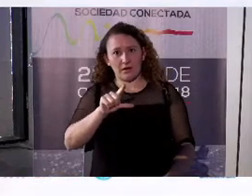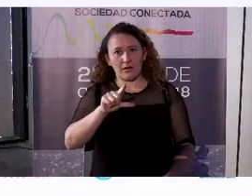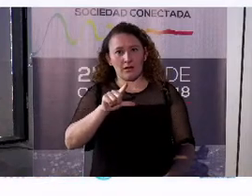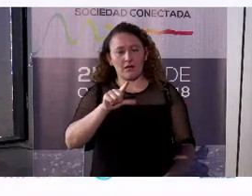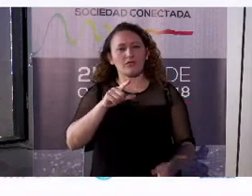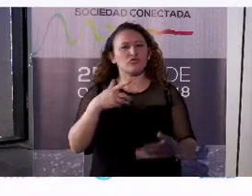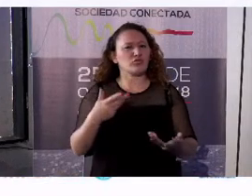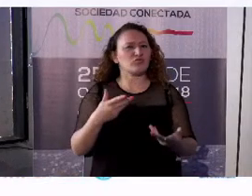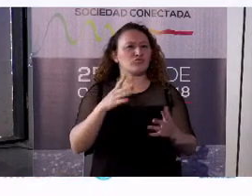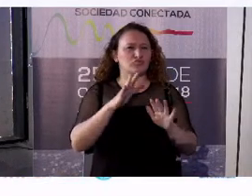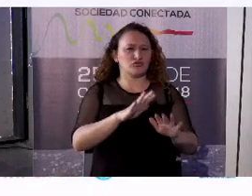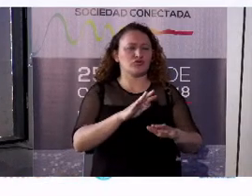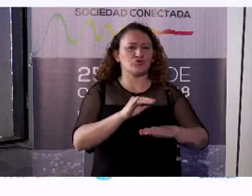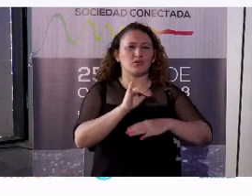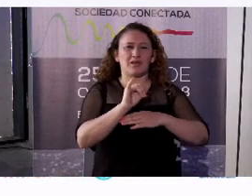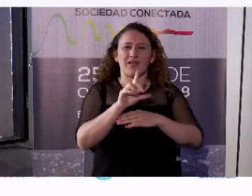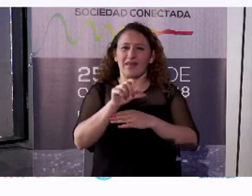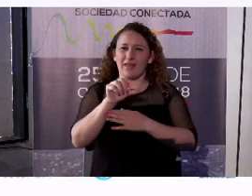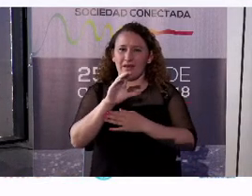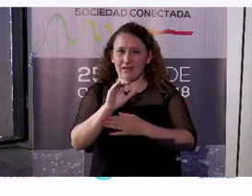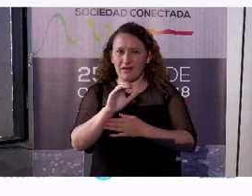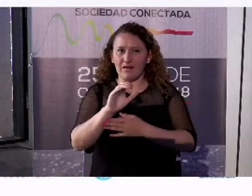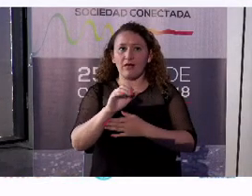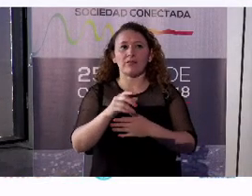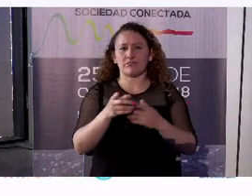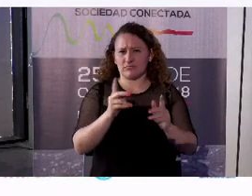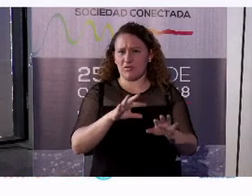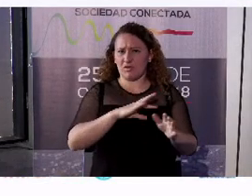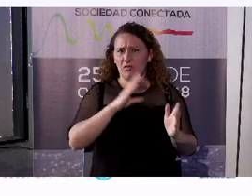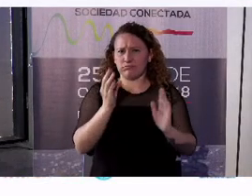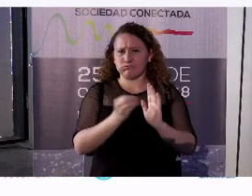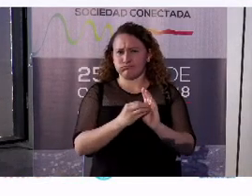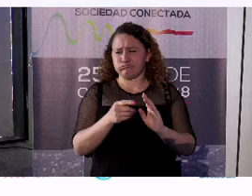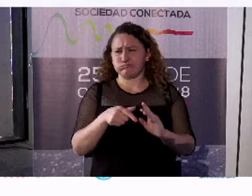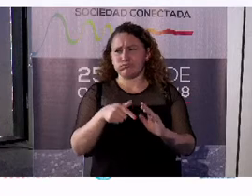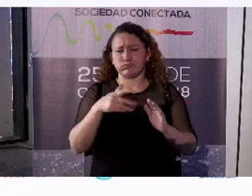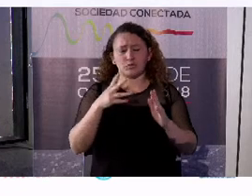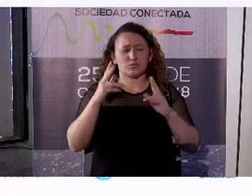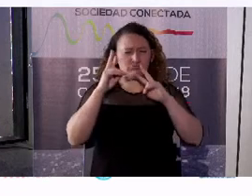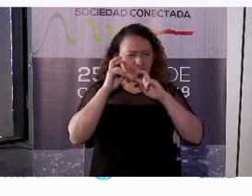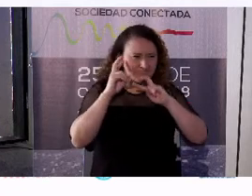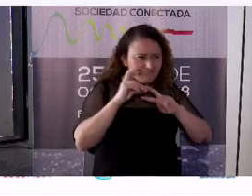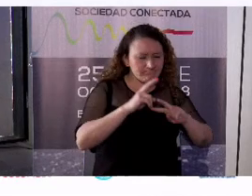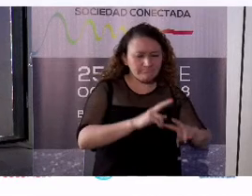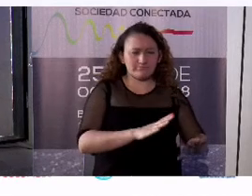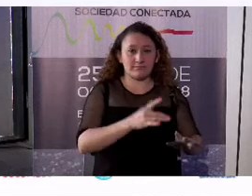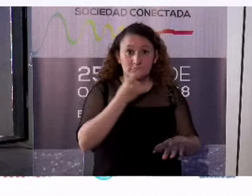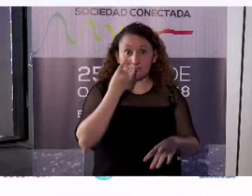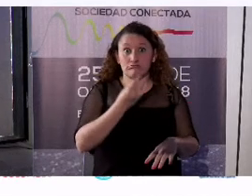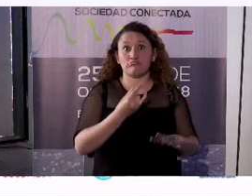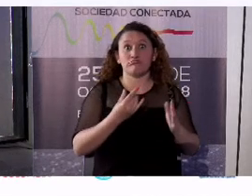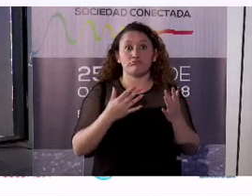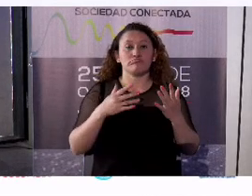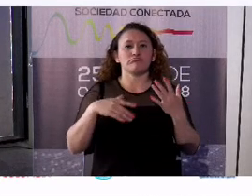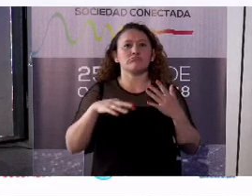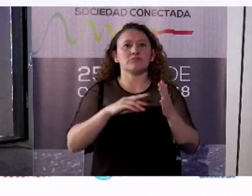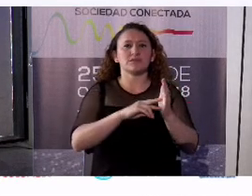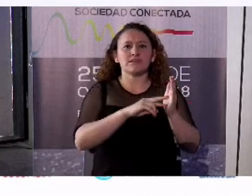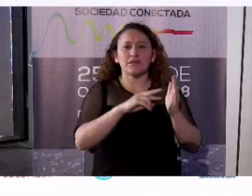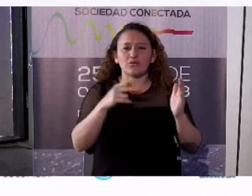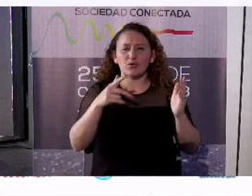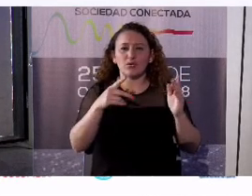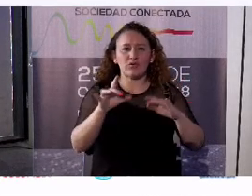que desarrollaron del ilac en el cual también se hace un resumen muy importante y muy interesante de cómo a través de las tecnologías